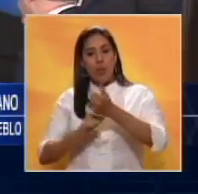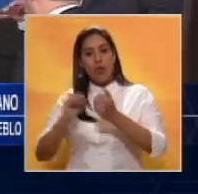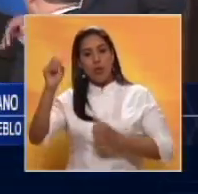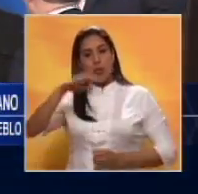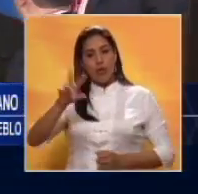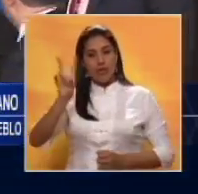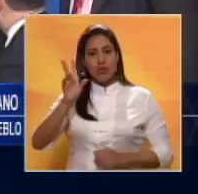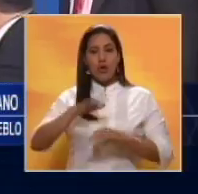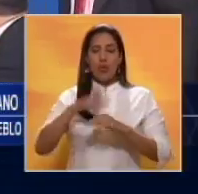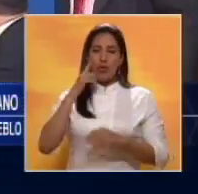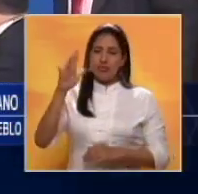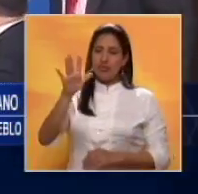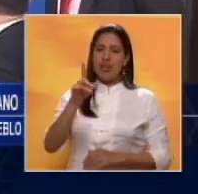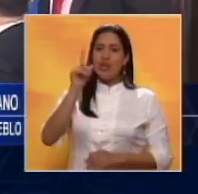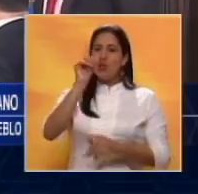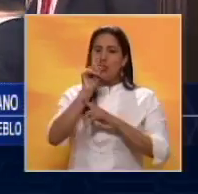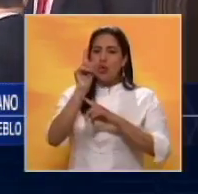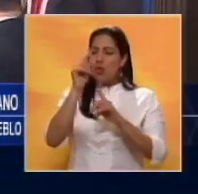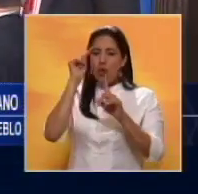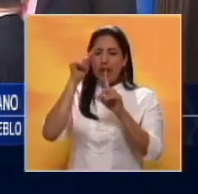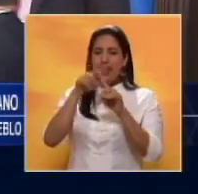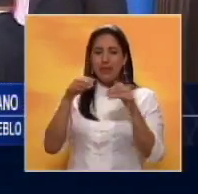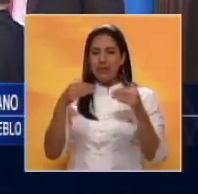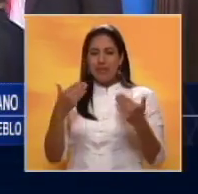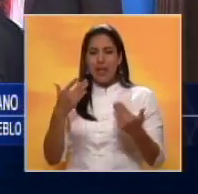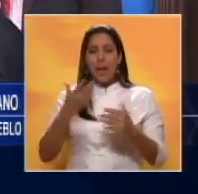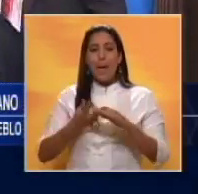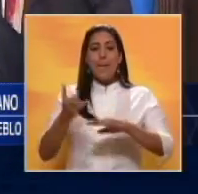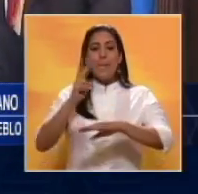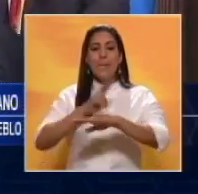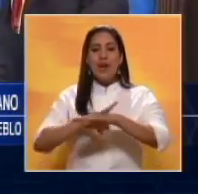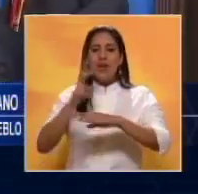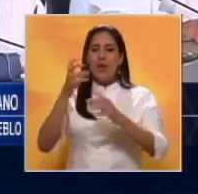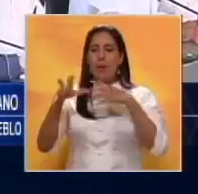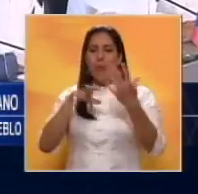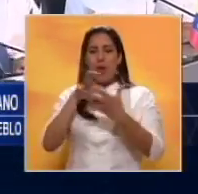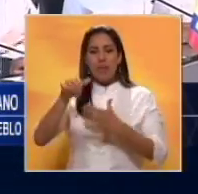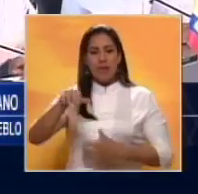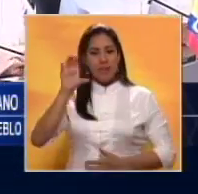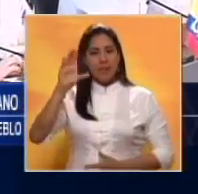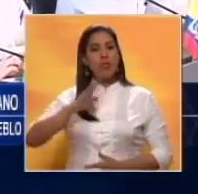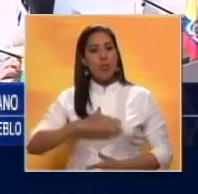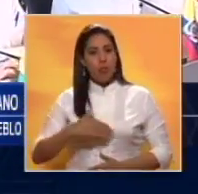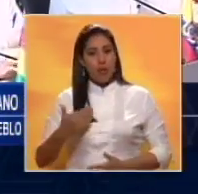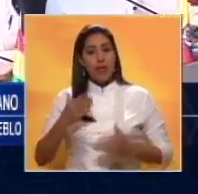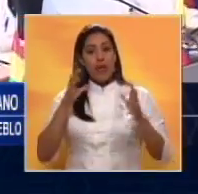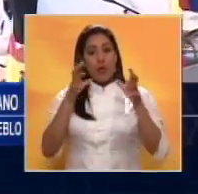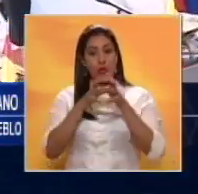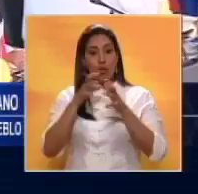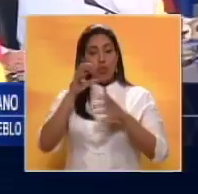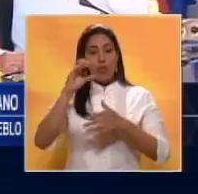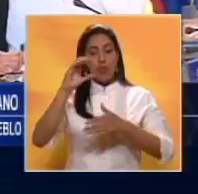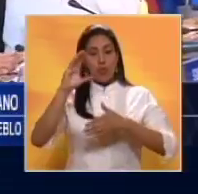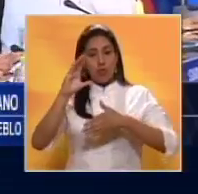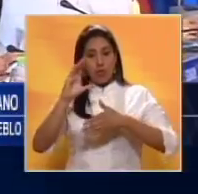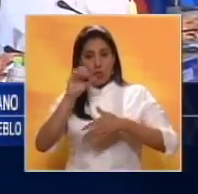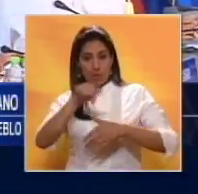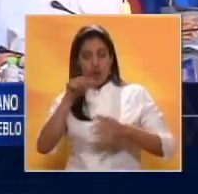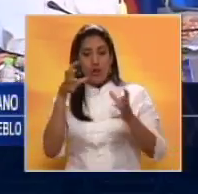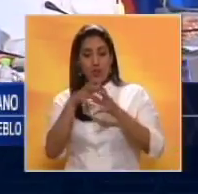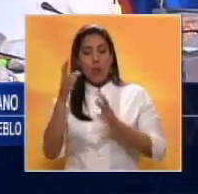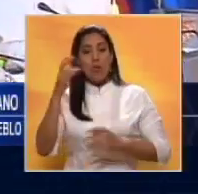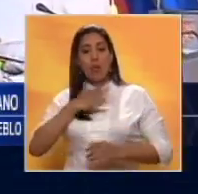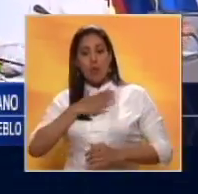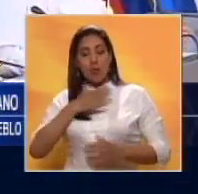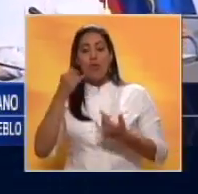pueblo venezolano, pues a su juicio solo tiene como objetivo incrementar la inestabilidad en el país. El bloque regional ratificó su